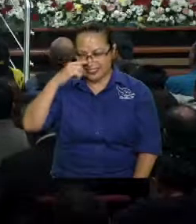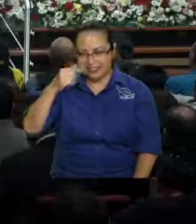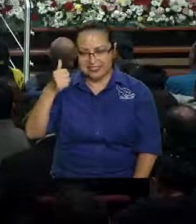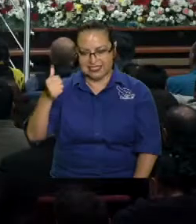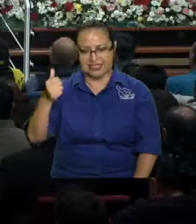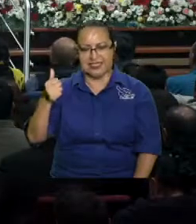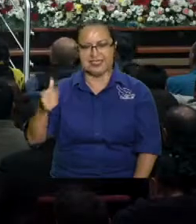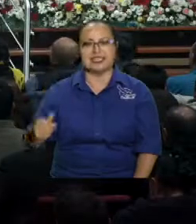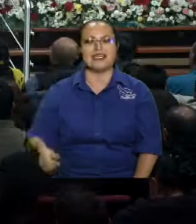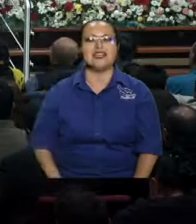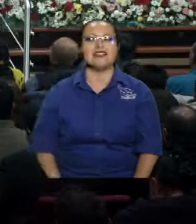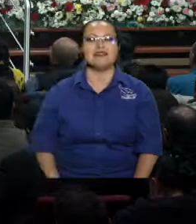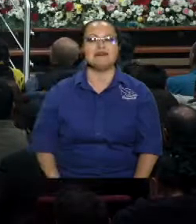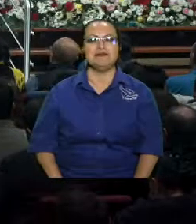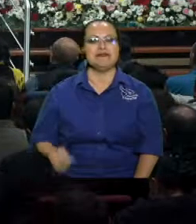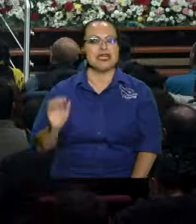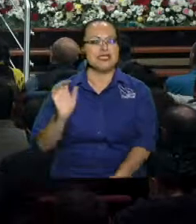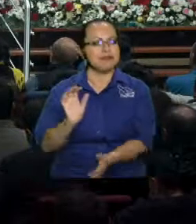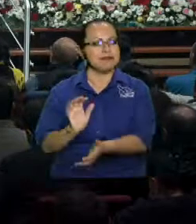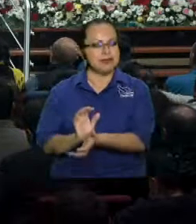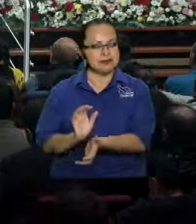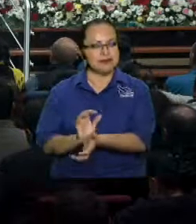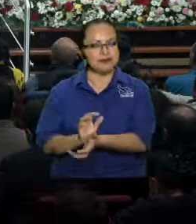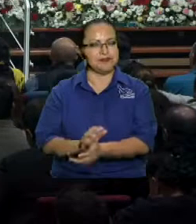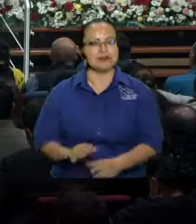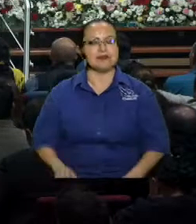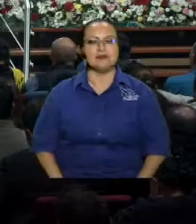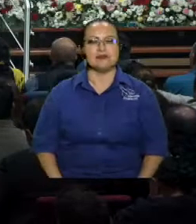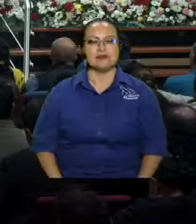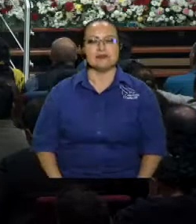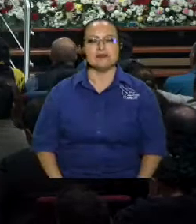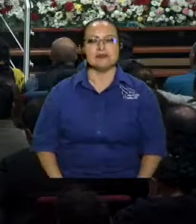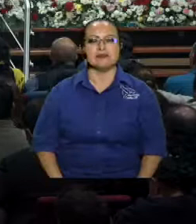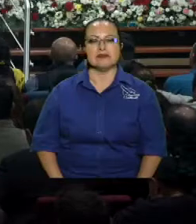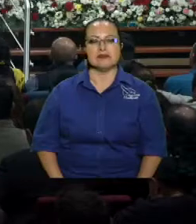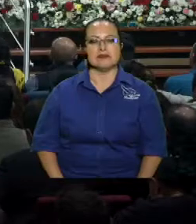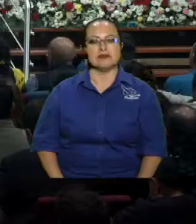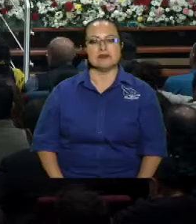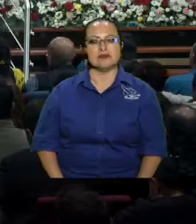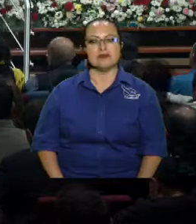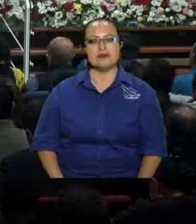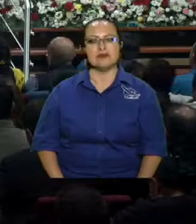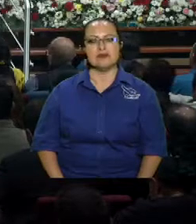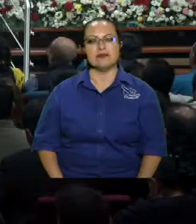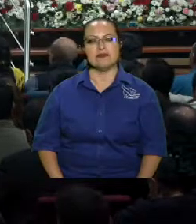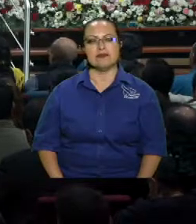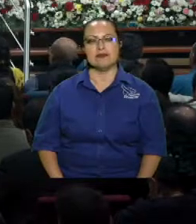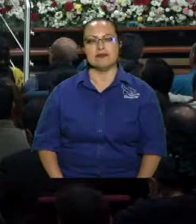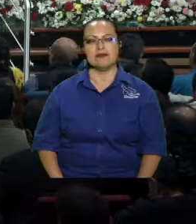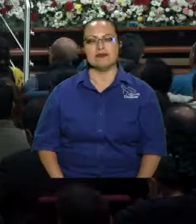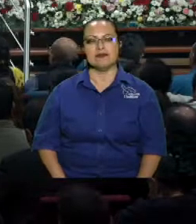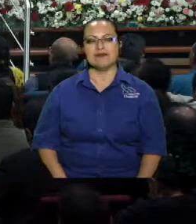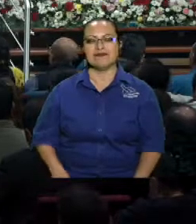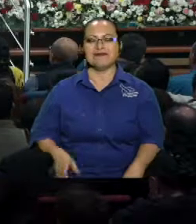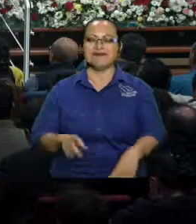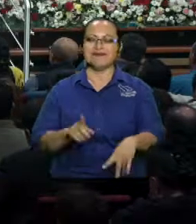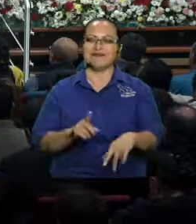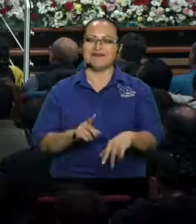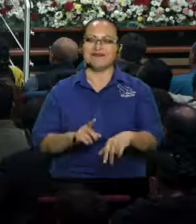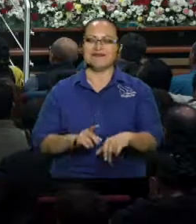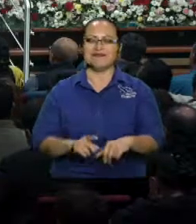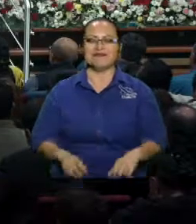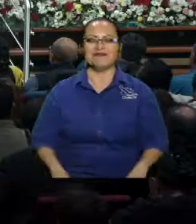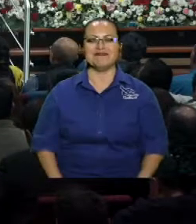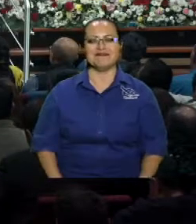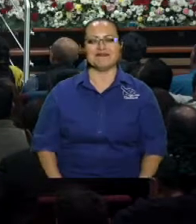hora de la siembra. Pero ahorita voy a ir con los madianitas, espérenme un rato. Entonces aquí me quiero yo concentrar un poquito. Dios, ni